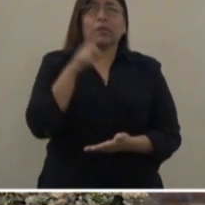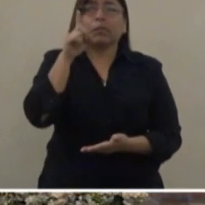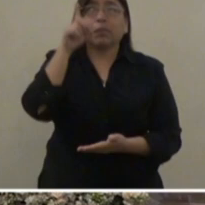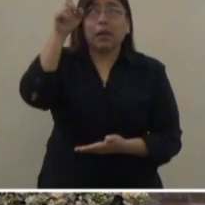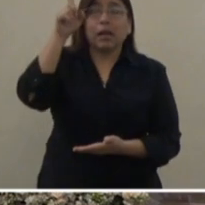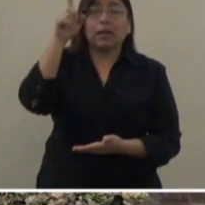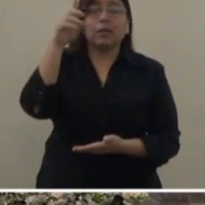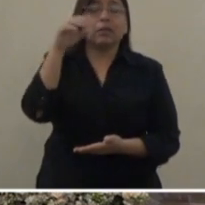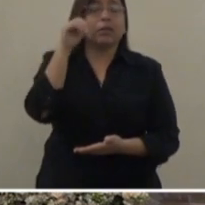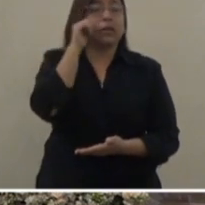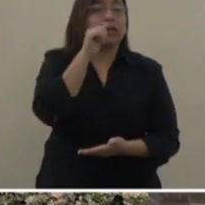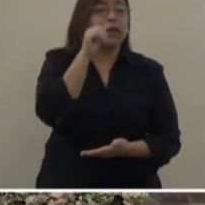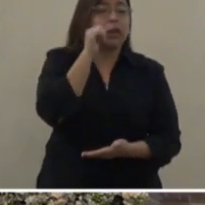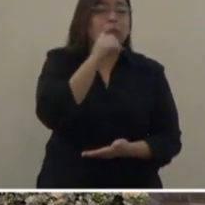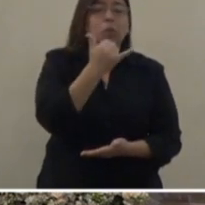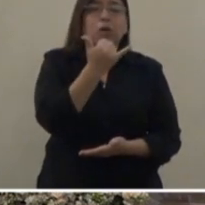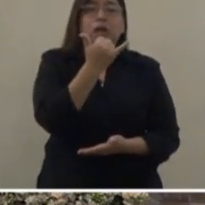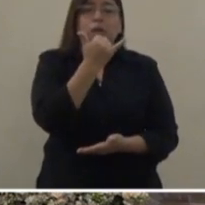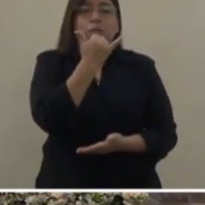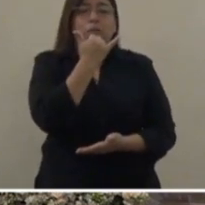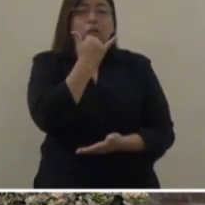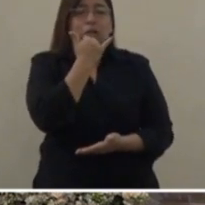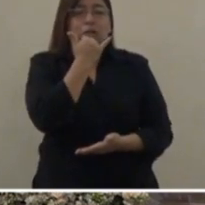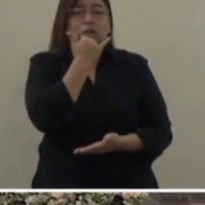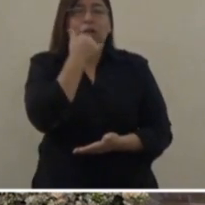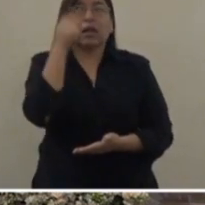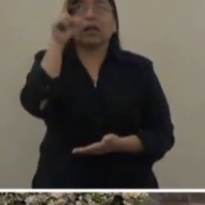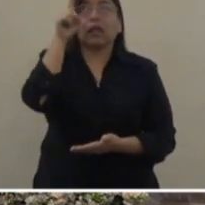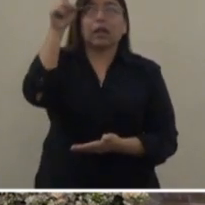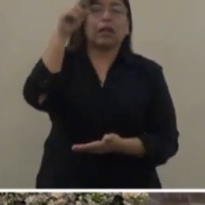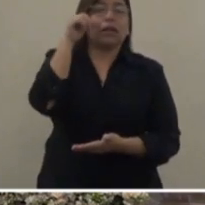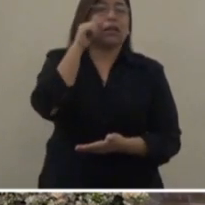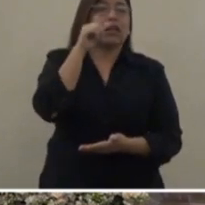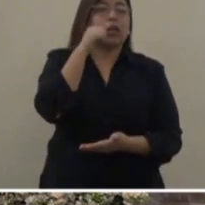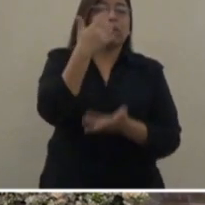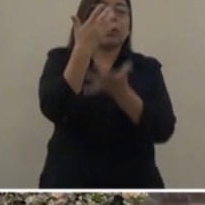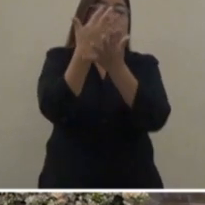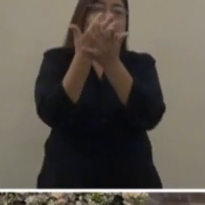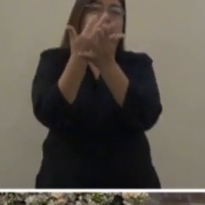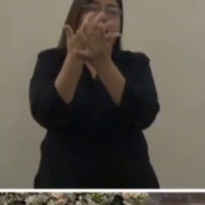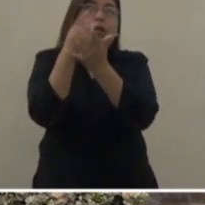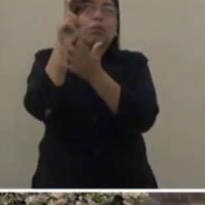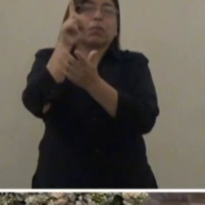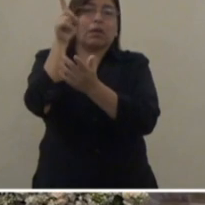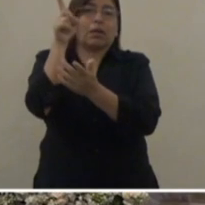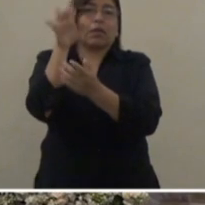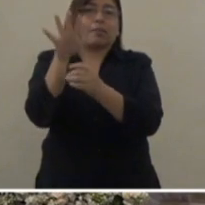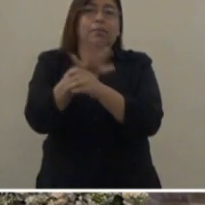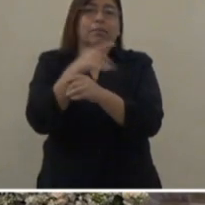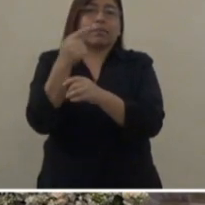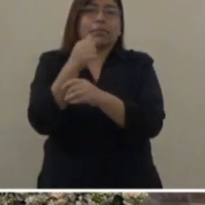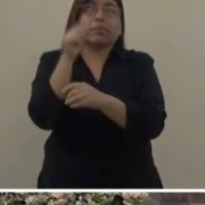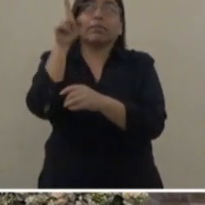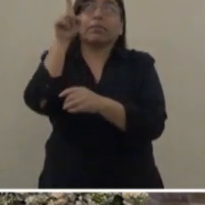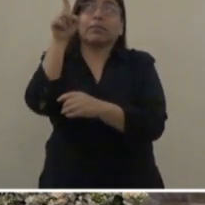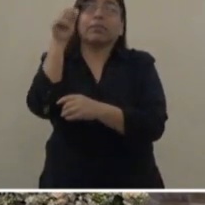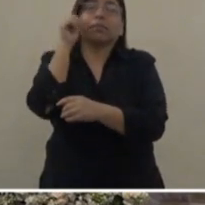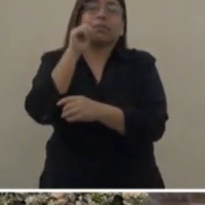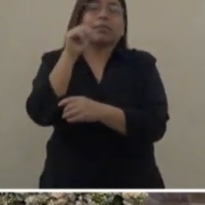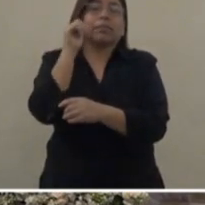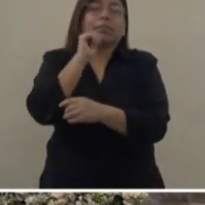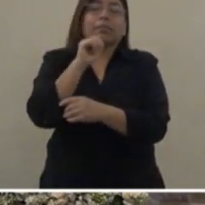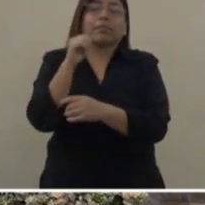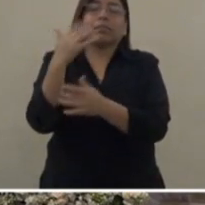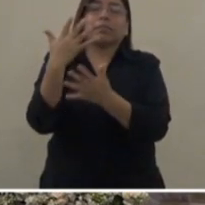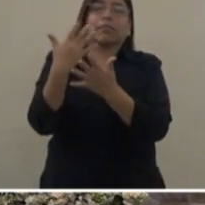sin límites y espera sin límites, porque Él siempre está